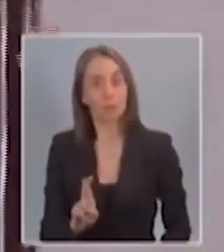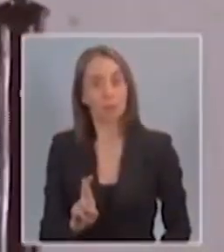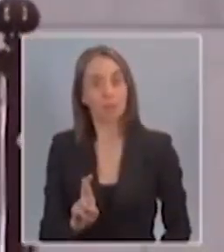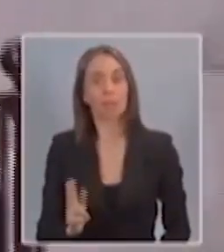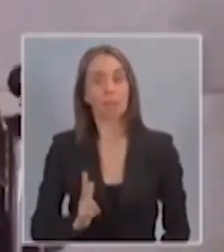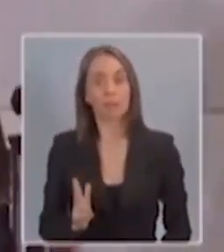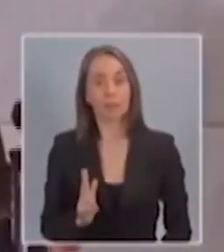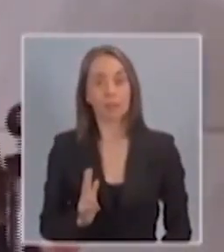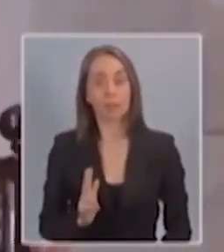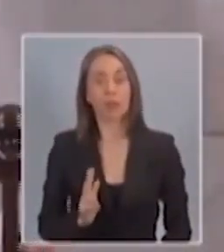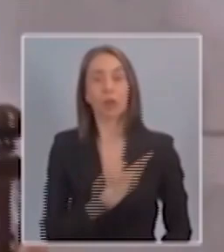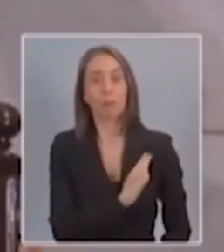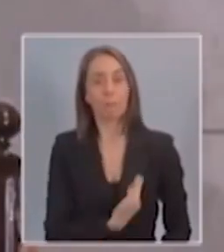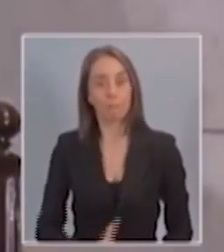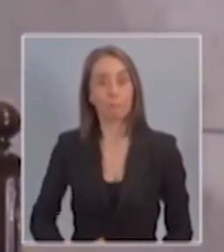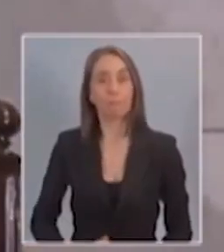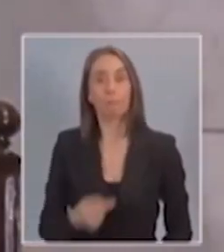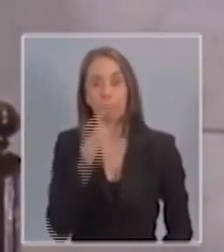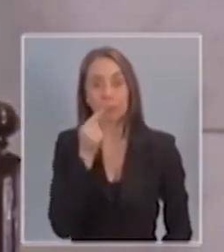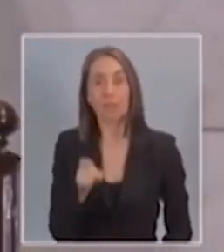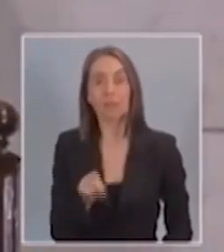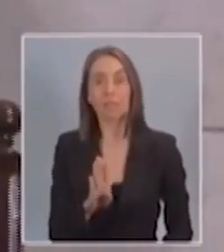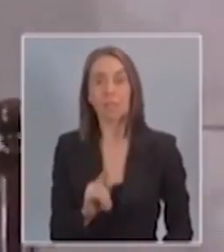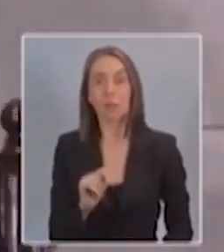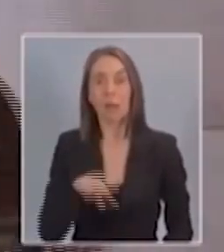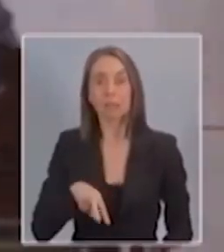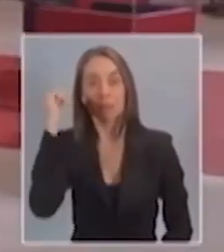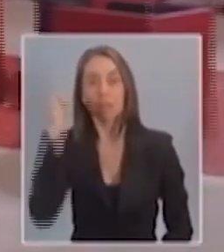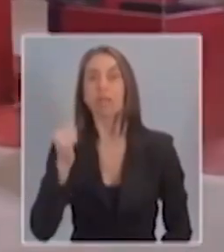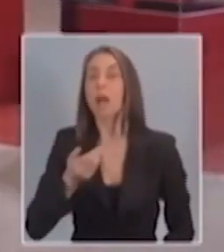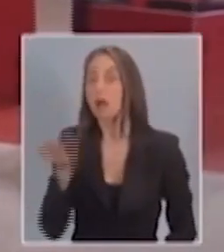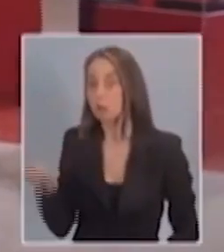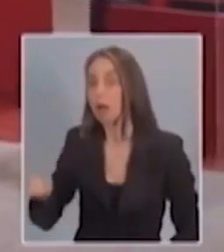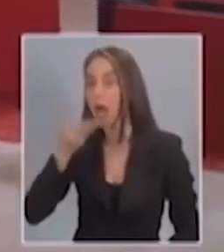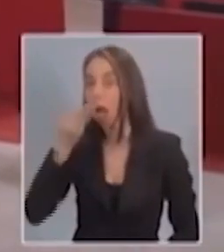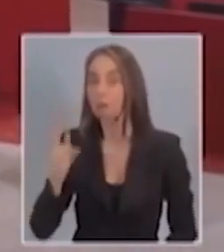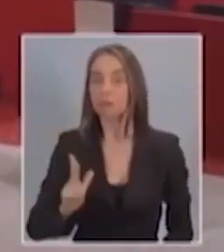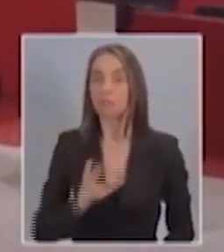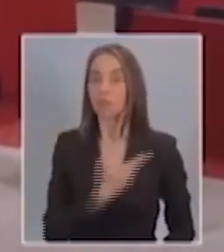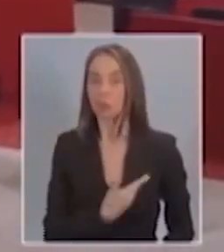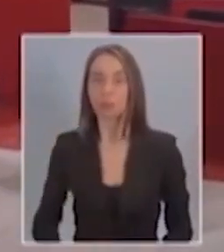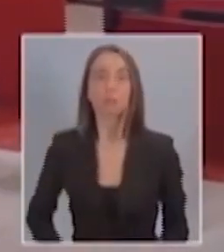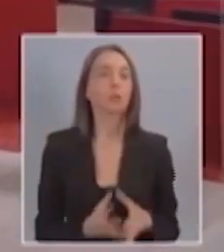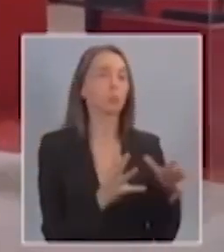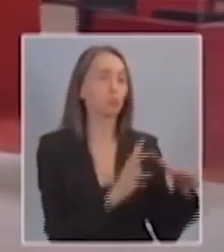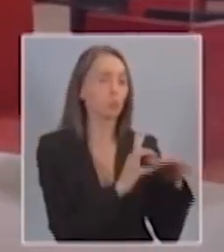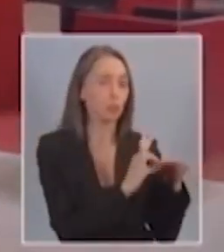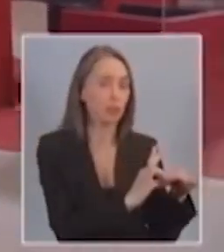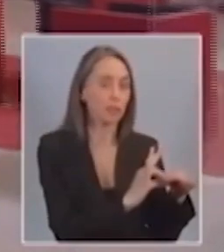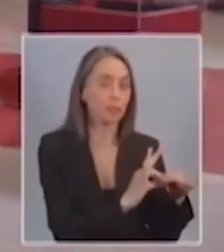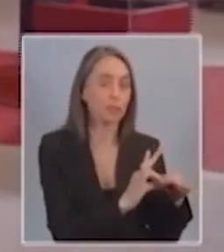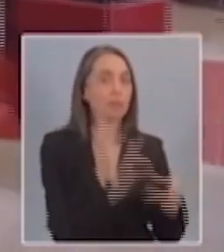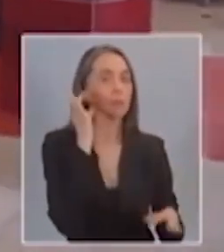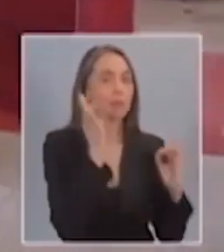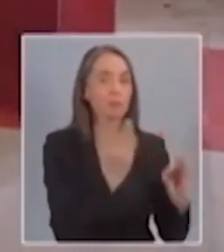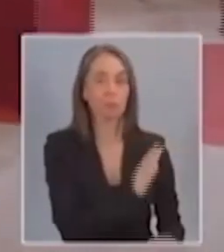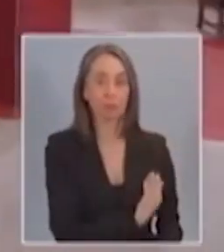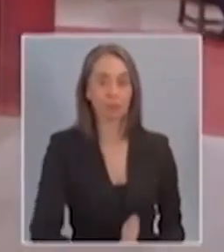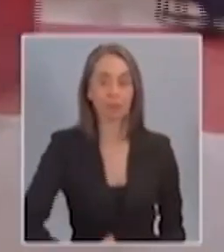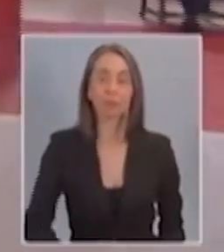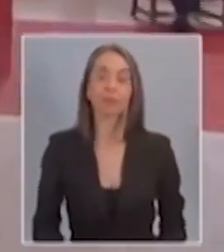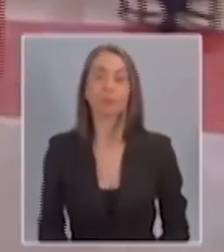con el gobierno de Pekín. TikTok, con alrededor de 1.000 millones de usuarios en el mundo, rechaza las versiones de que comparta